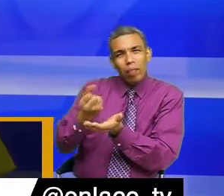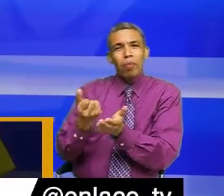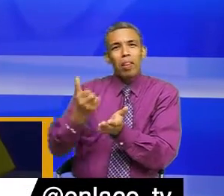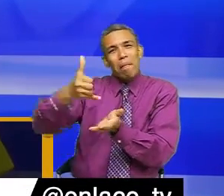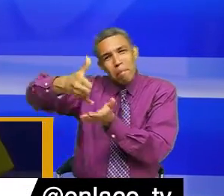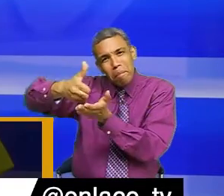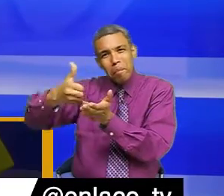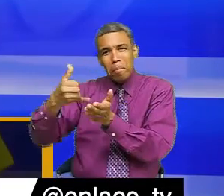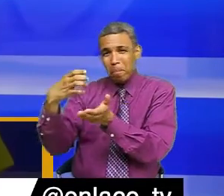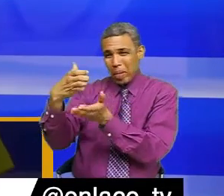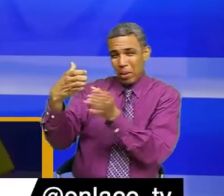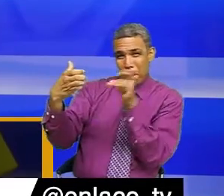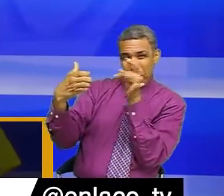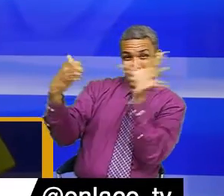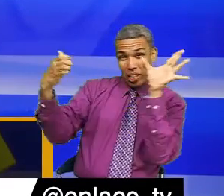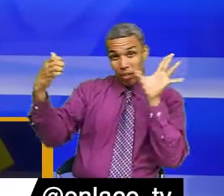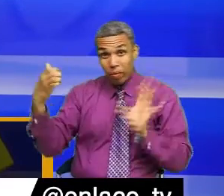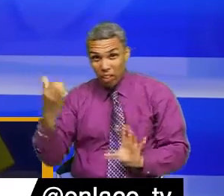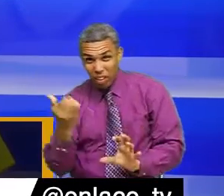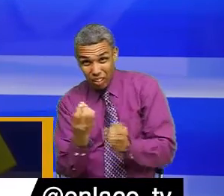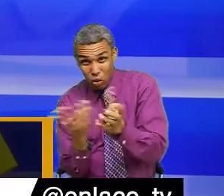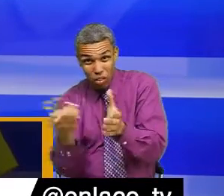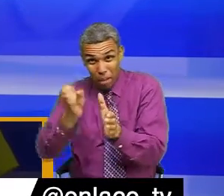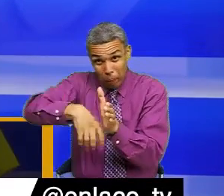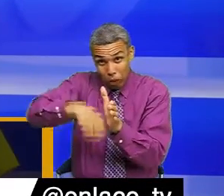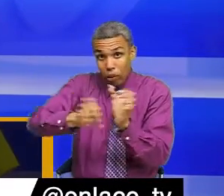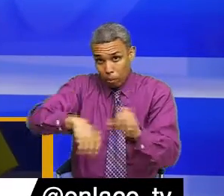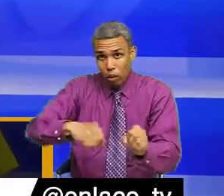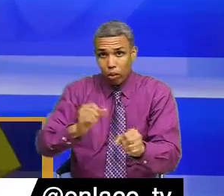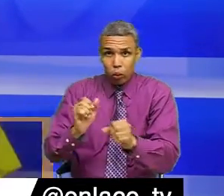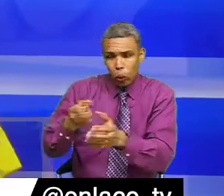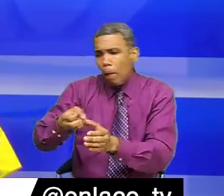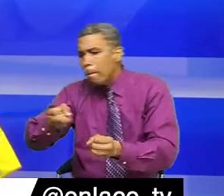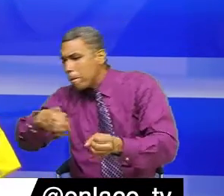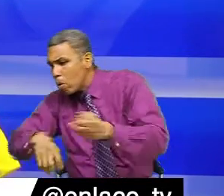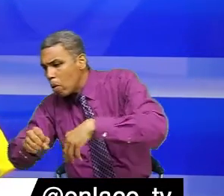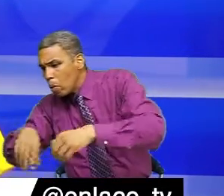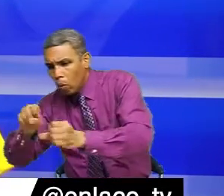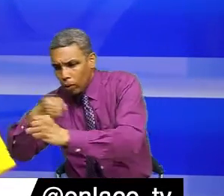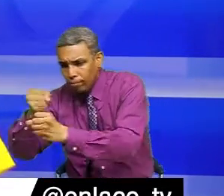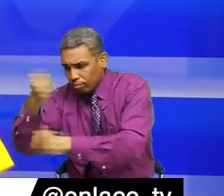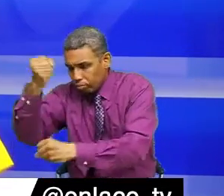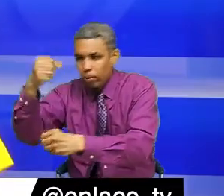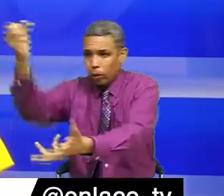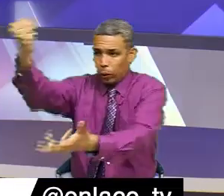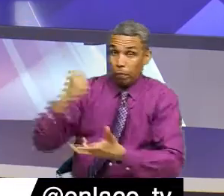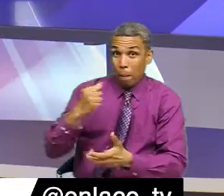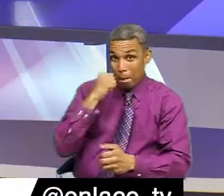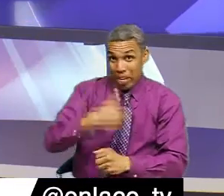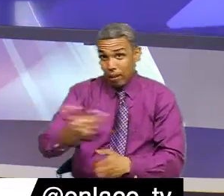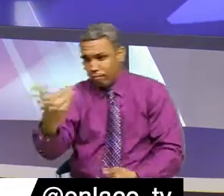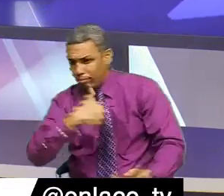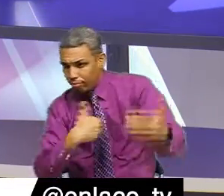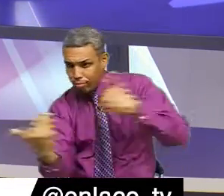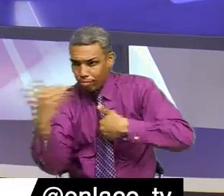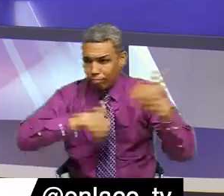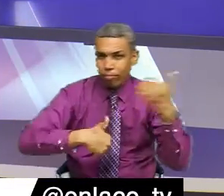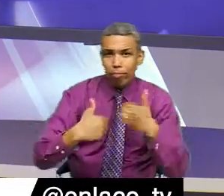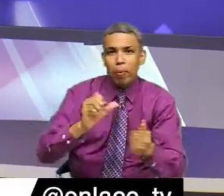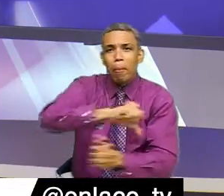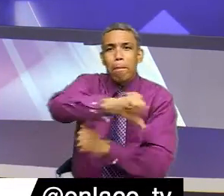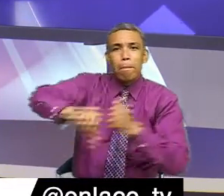vamos a estar recibiendo y mañana tendremos un balance de cómo nos fue en esta jornada de Limpiemos Colombia. Allí, por supuesto, estará Enlace Noticias,